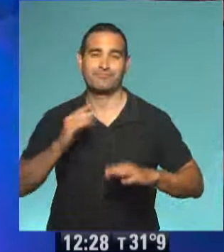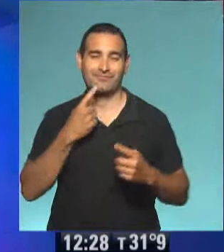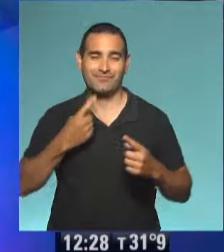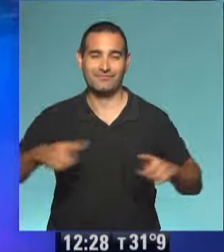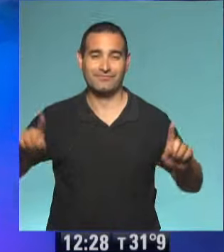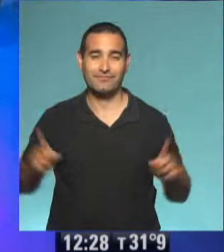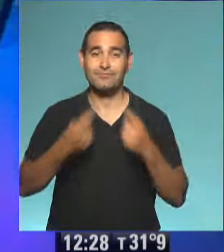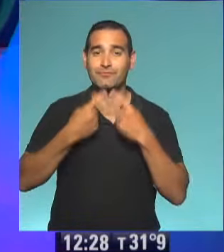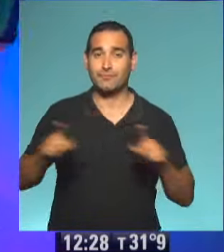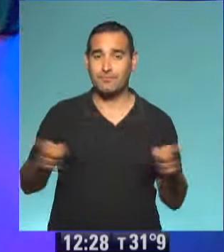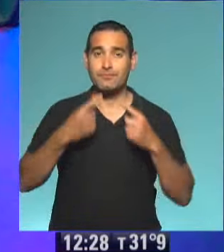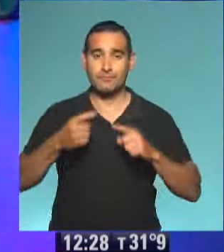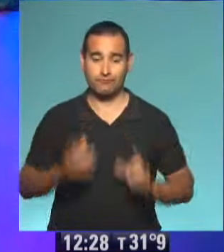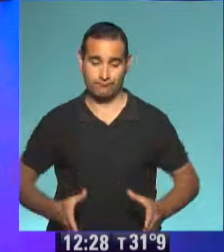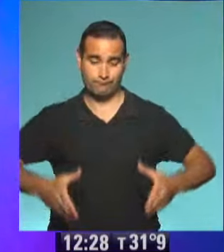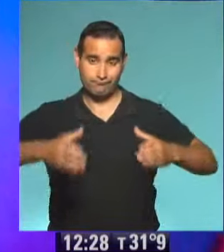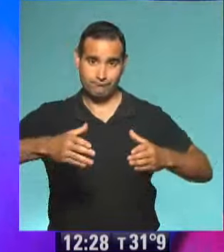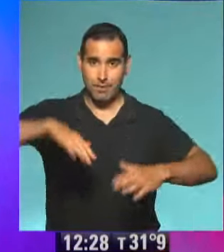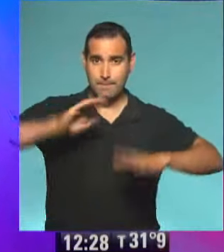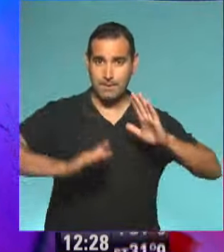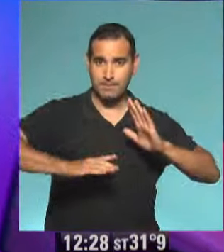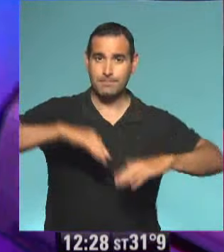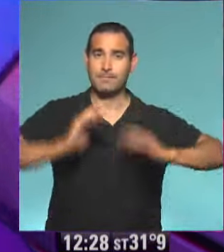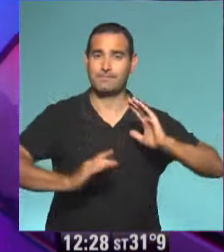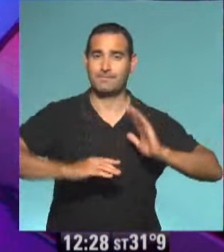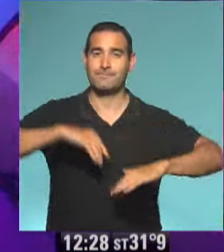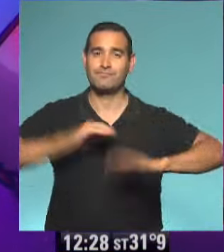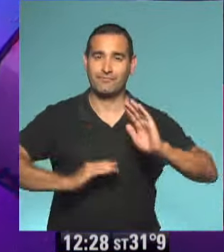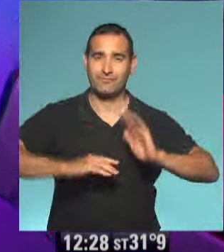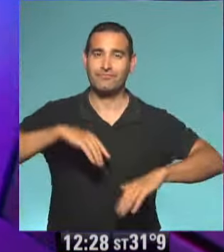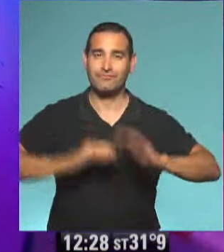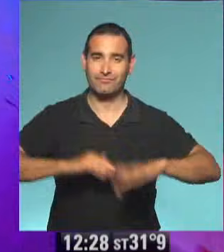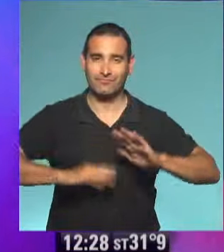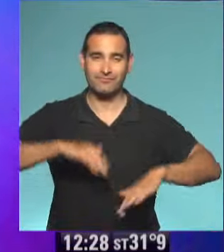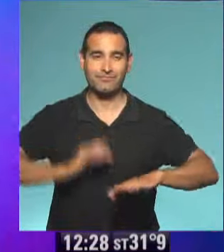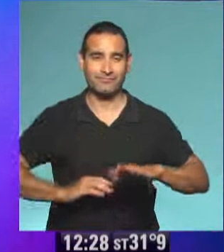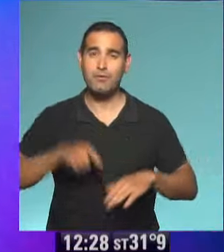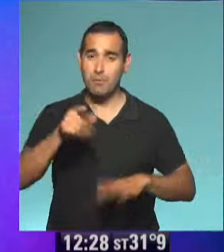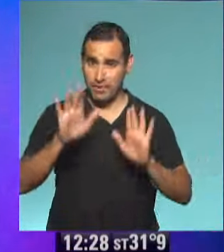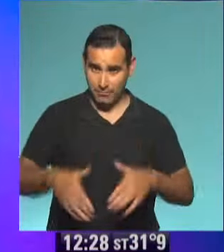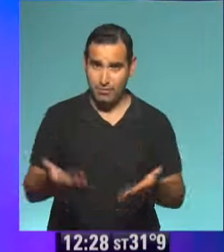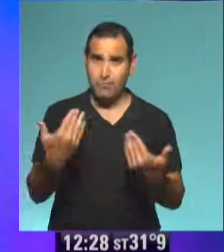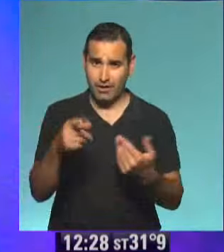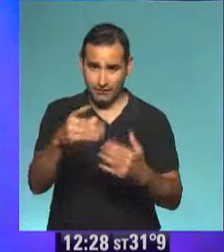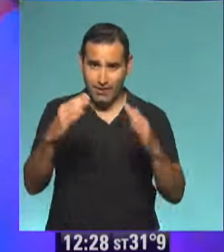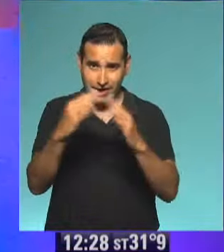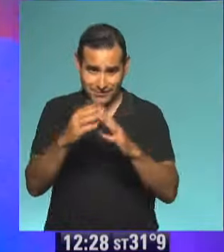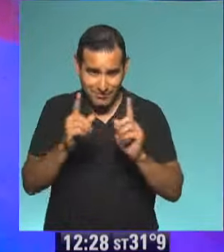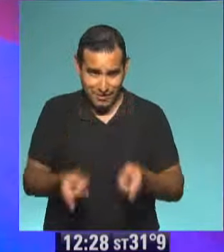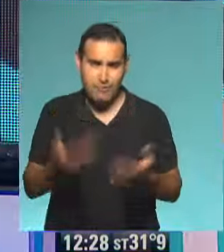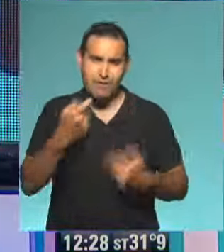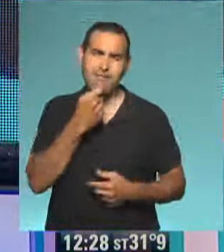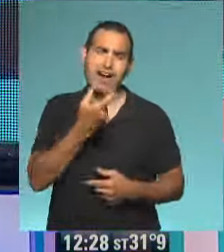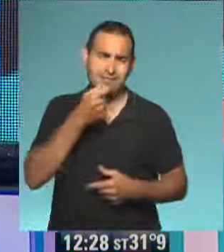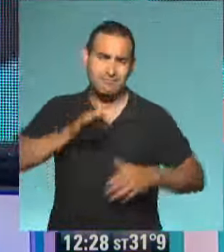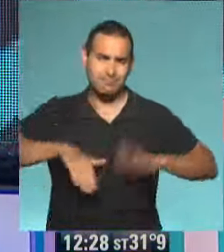Tucutucutucutucutumbamba, repiquetear sobre las lonjas del tambor. Nos pueden acompañar en las casas con esta percusión que es muy